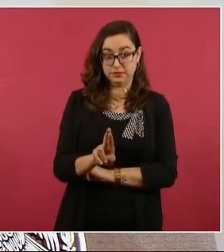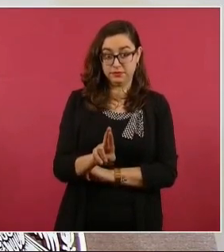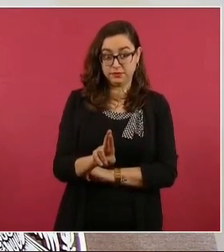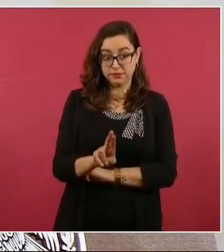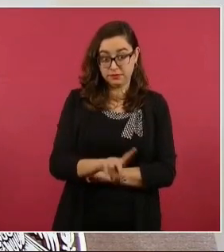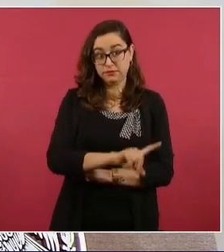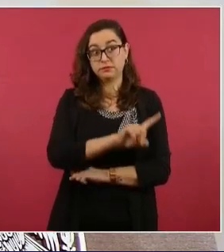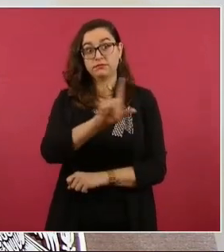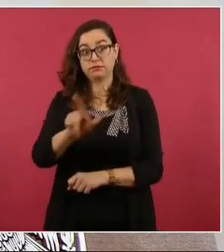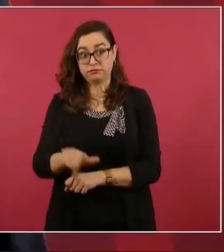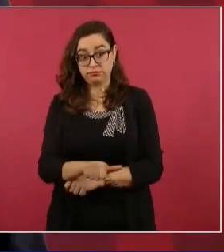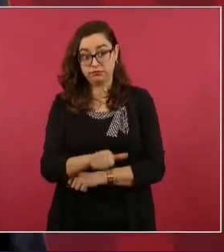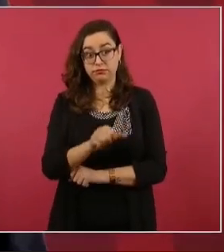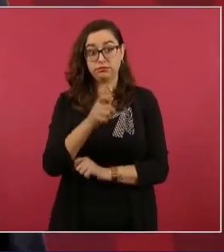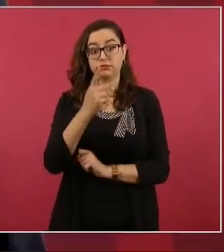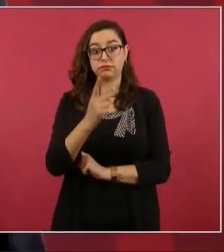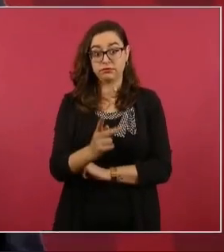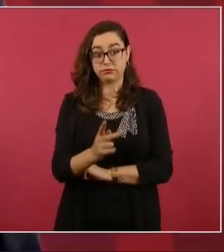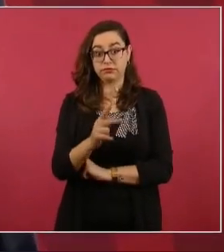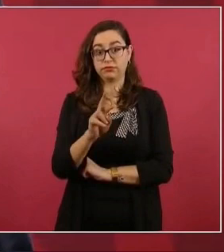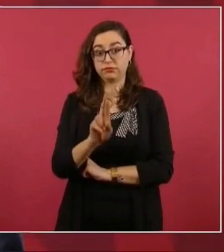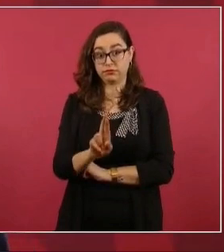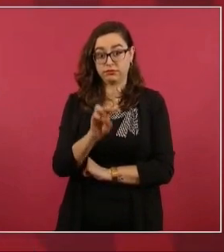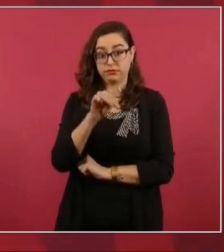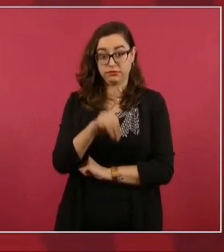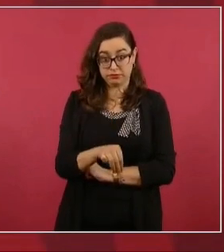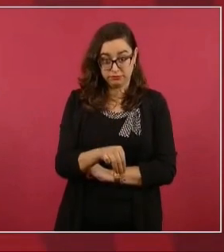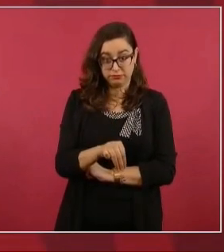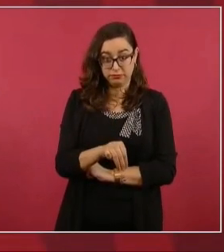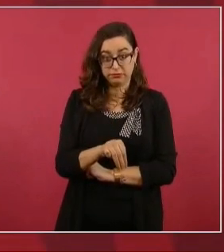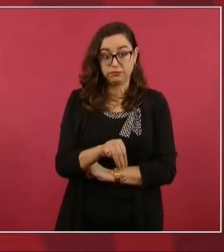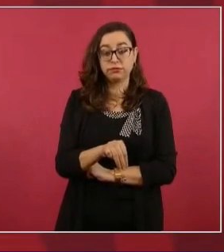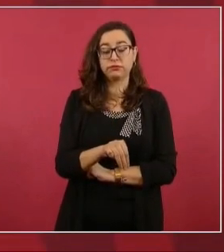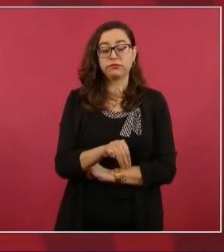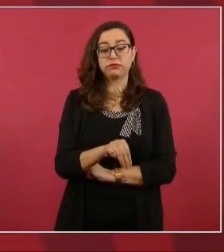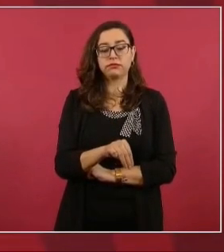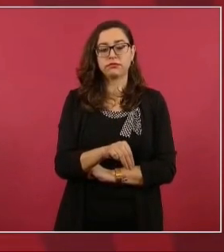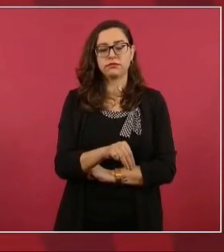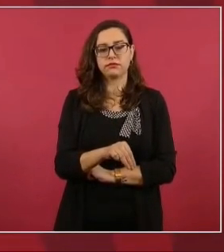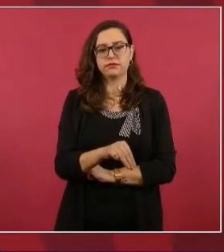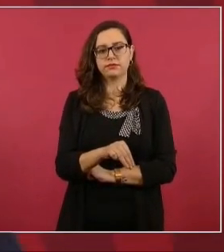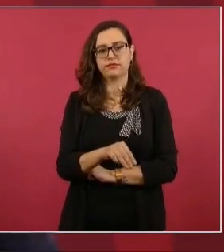luego Partido de la Revolución Mexicana, PRM,